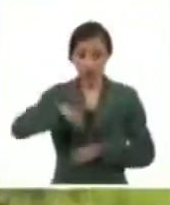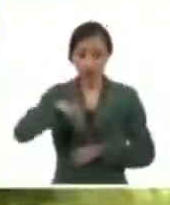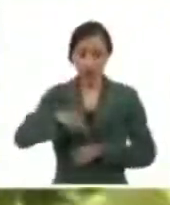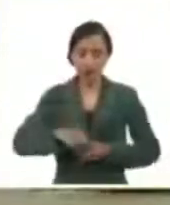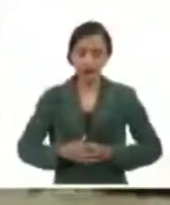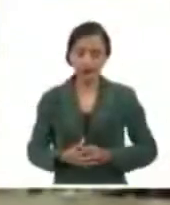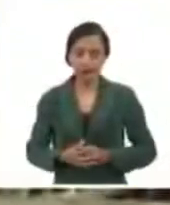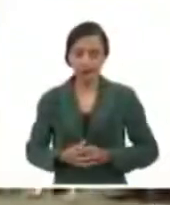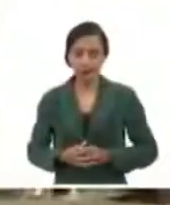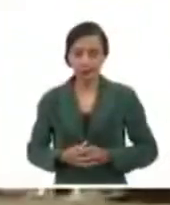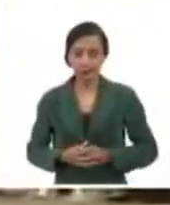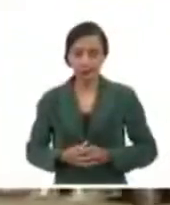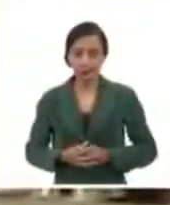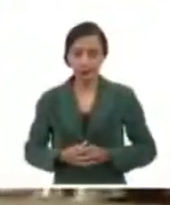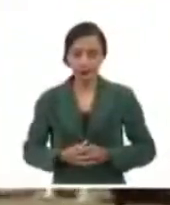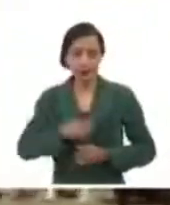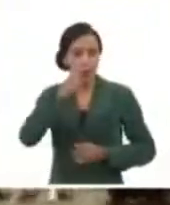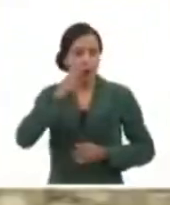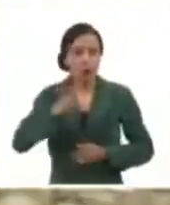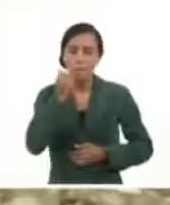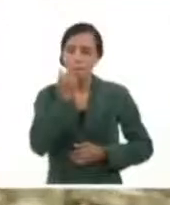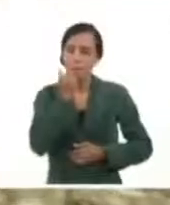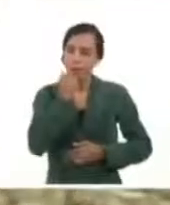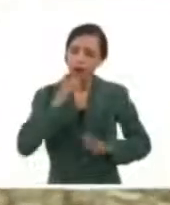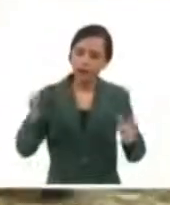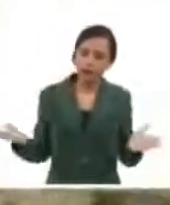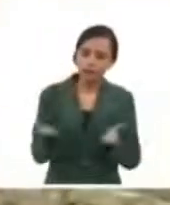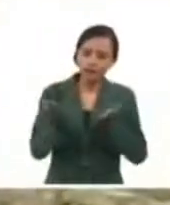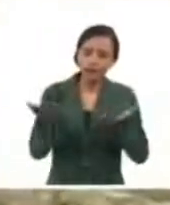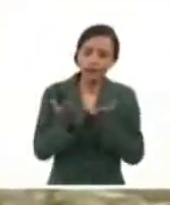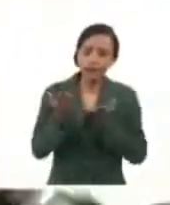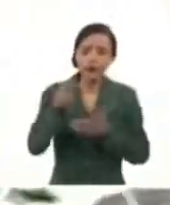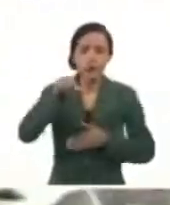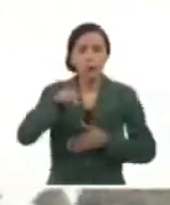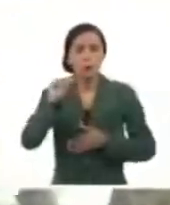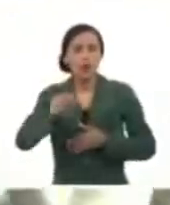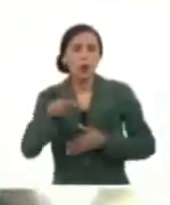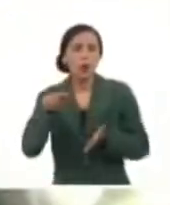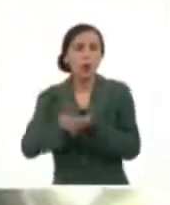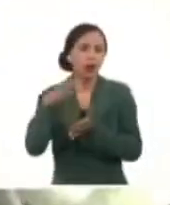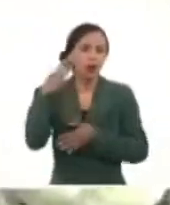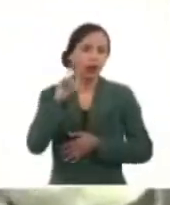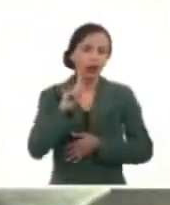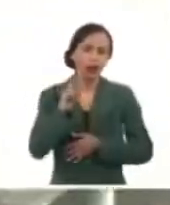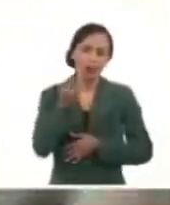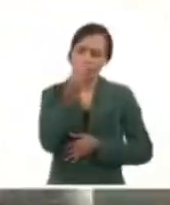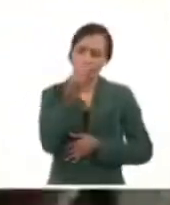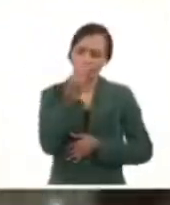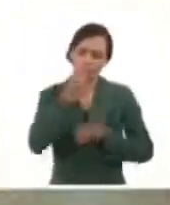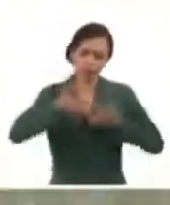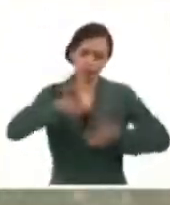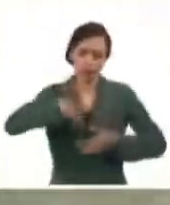Nutricional, dictada para buscar mayor autonomía y menos importaciones de alimentos a la nación.